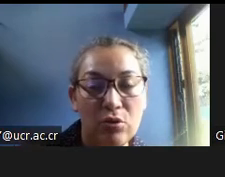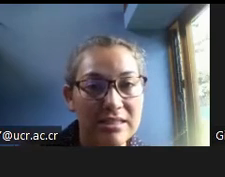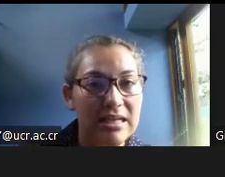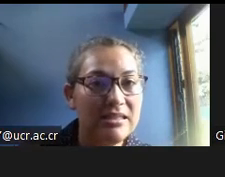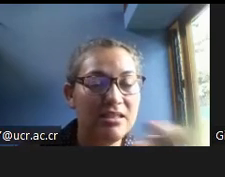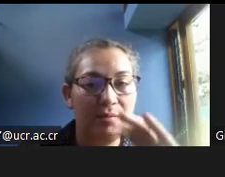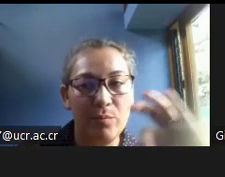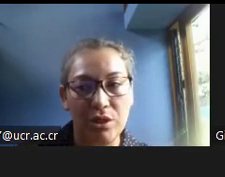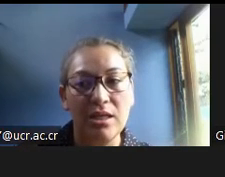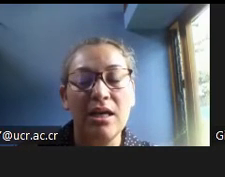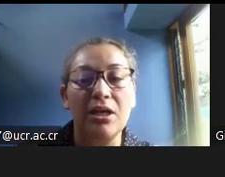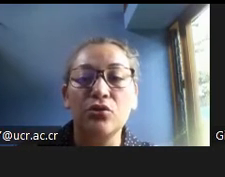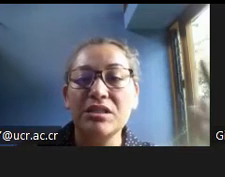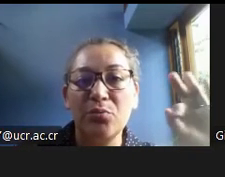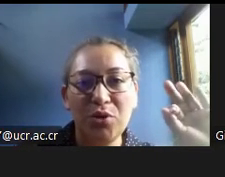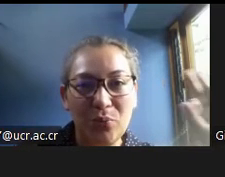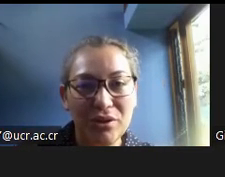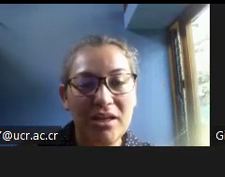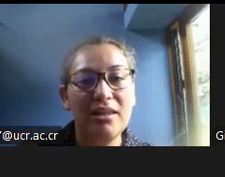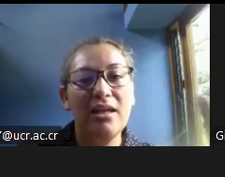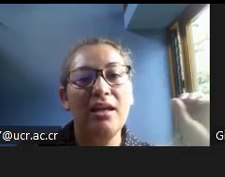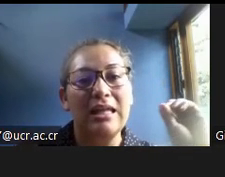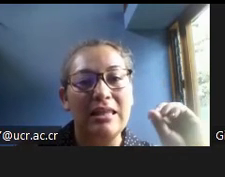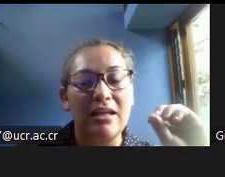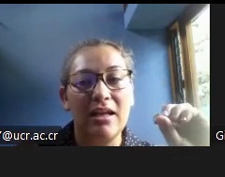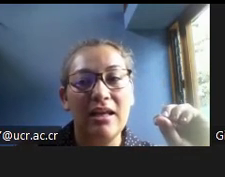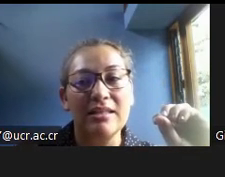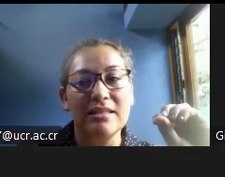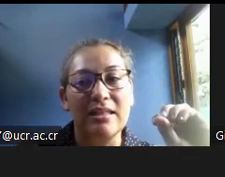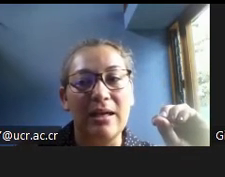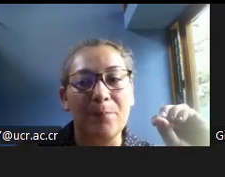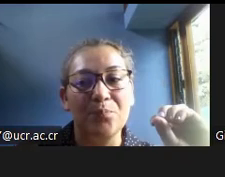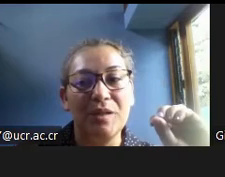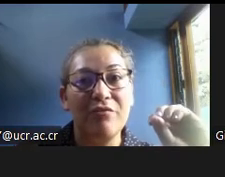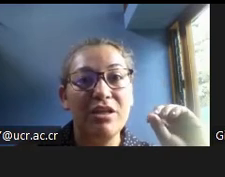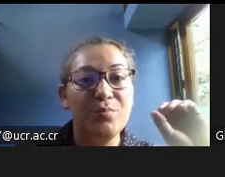me dijo que es cáncer y ya me morí. Entonces, es muy importante tener